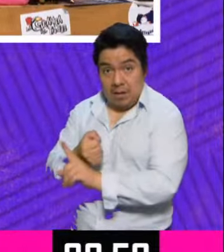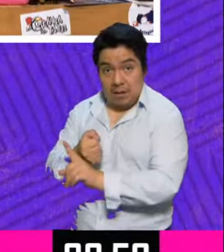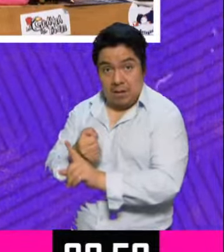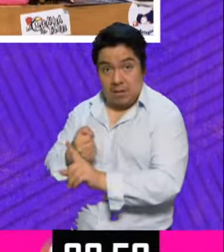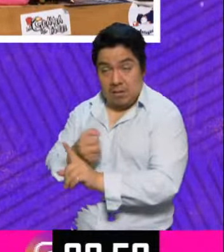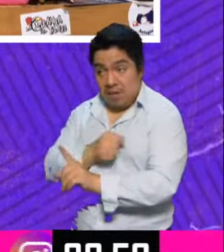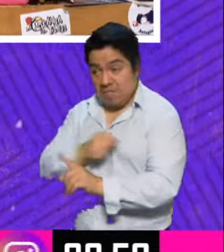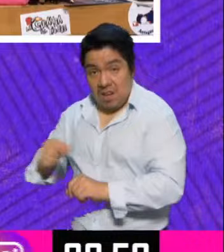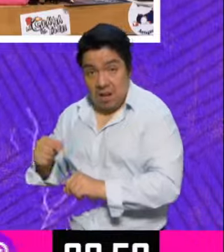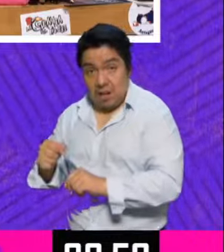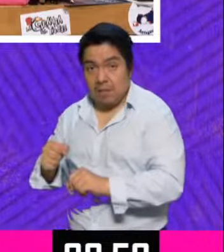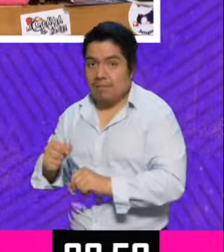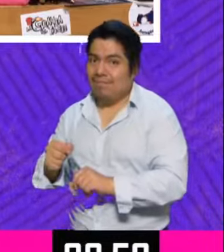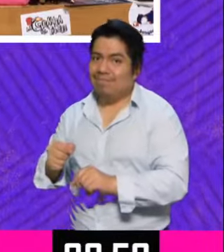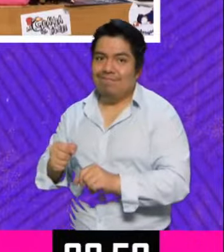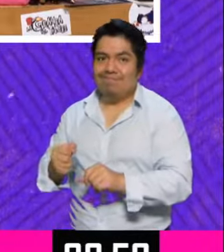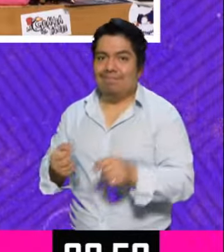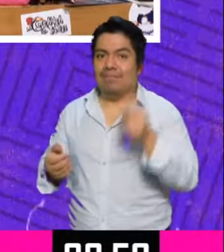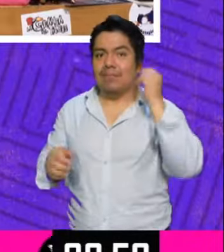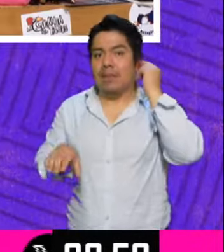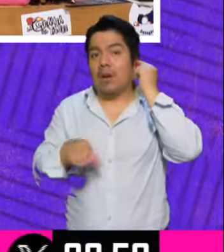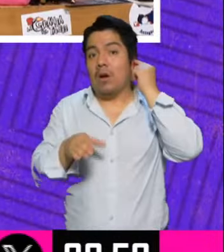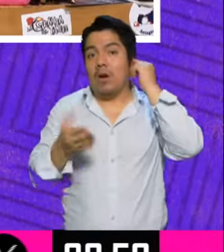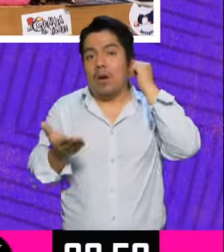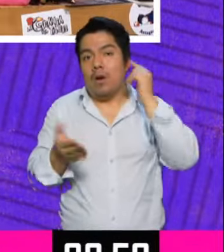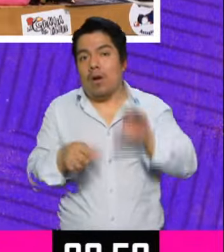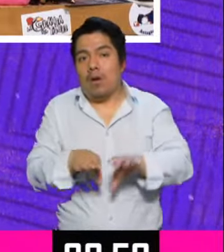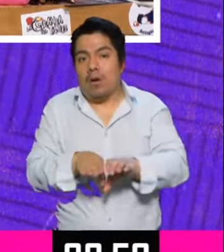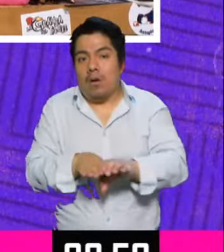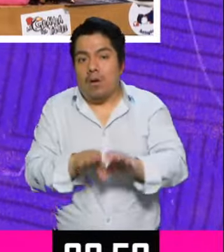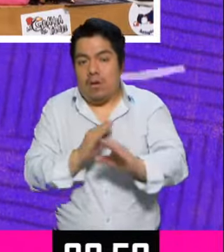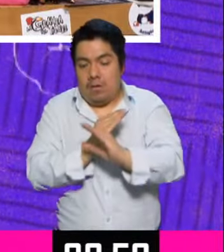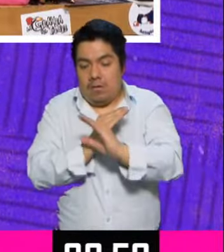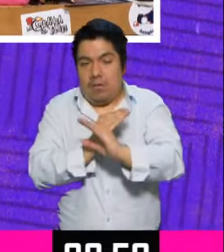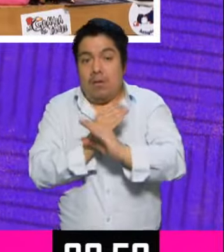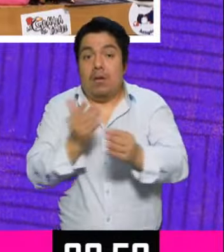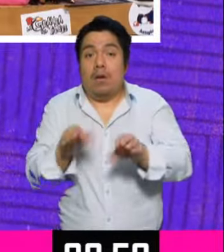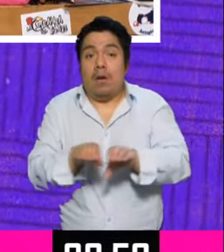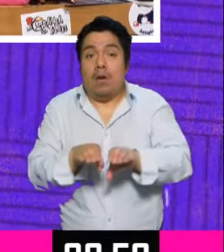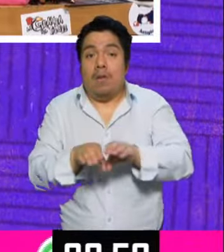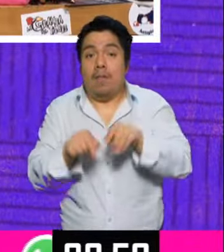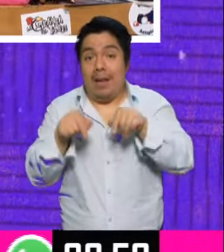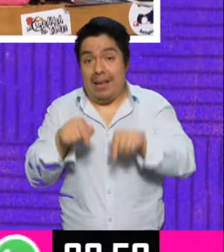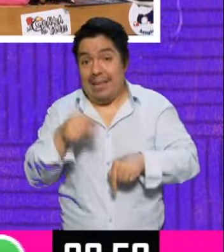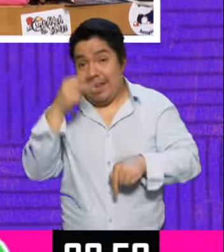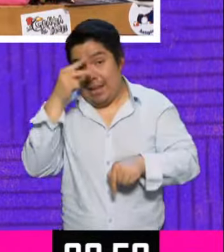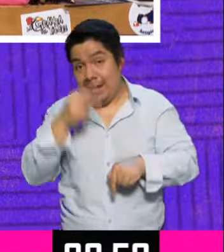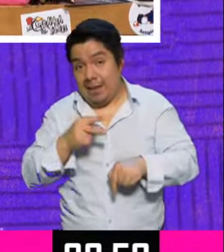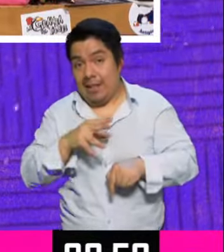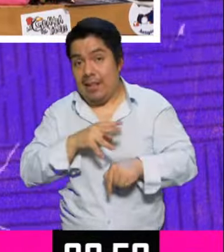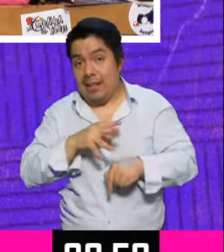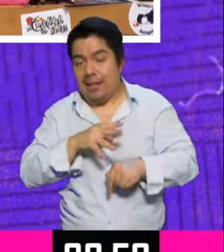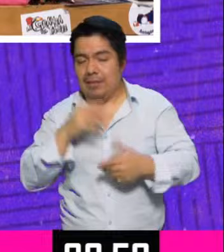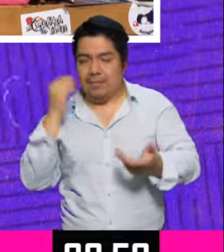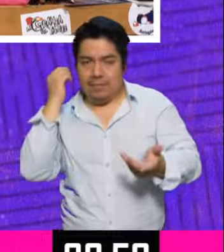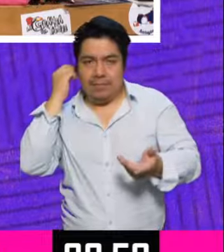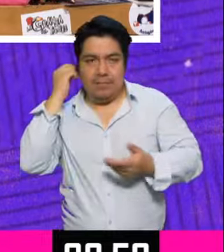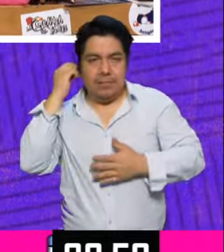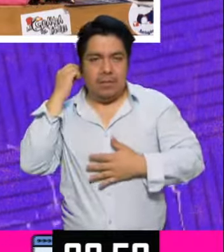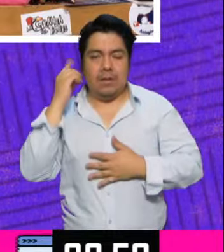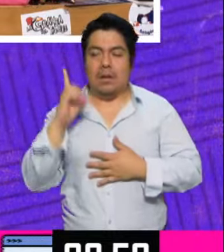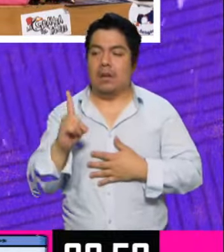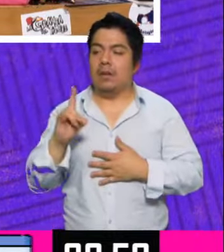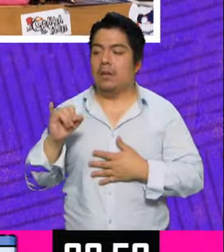nadie qué maneras habría de prevenir digo afortunadamente en México como quiera que sea por lo menos hay un d hay una